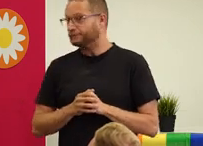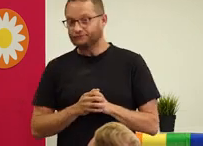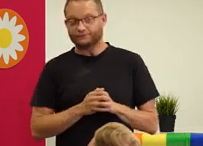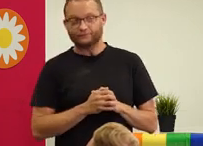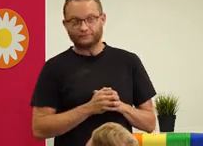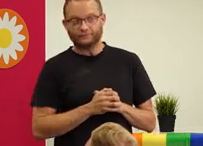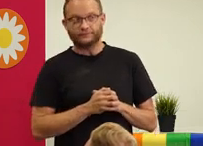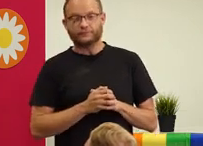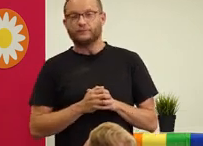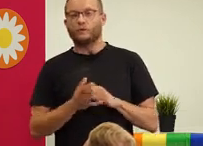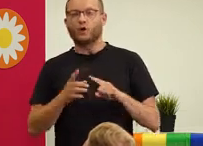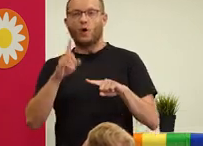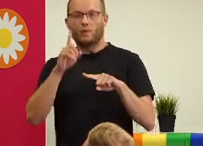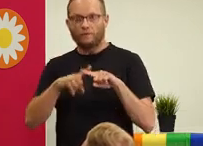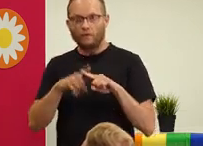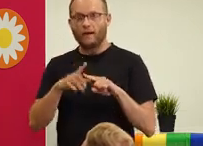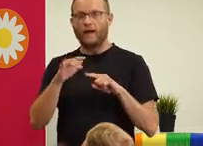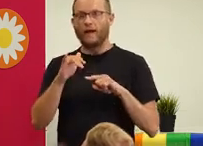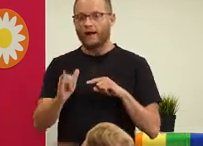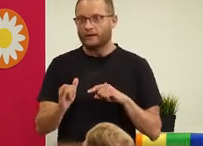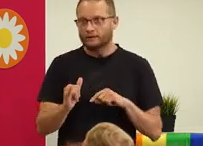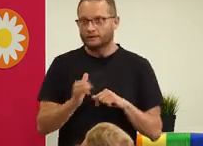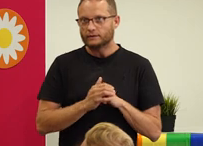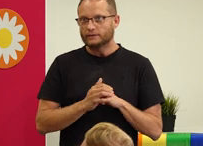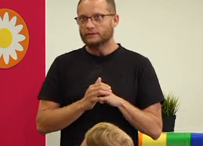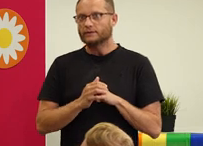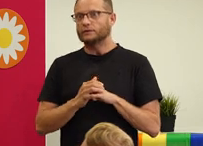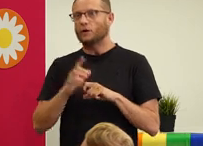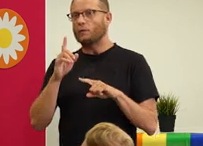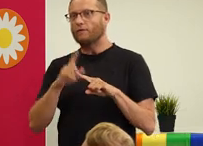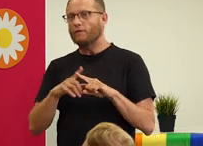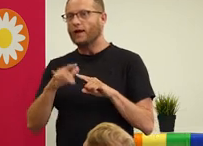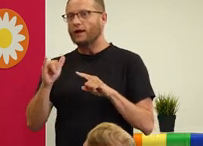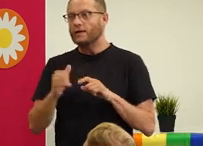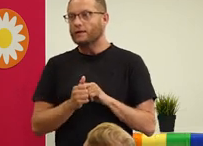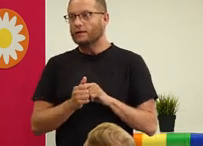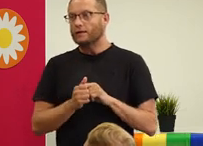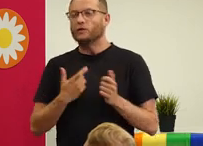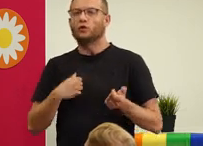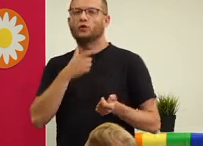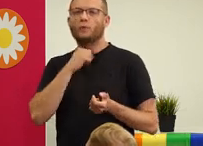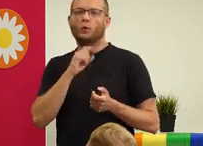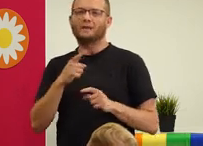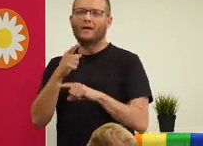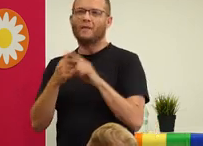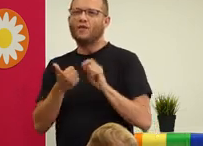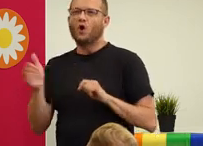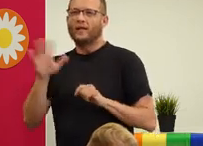que la homofobia existe en el medio, no me gusta decir Medio